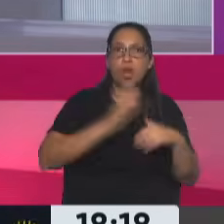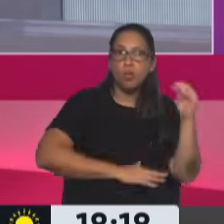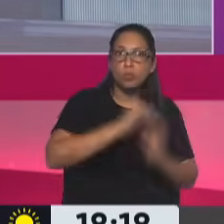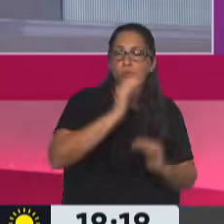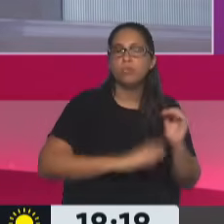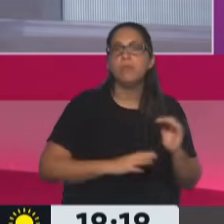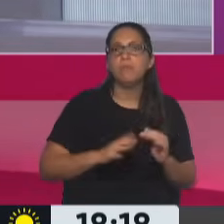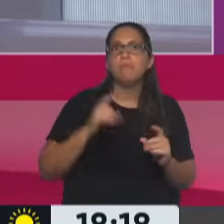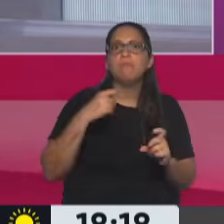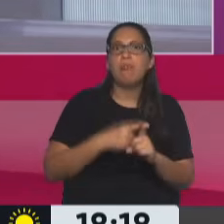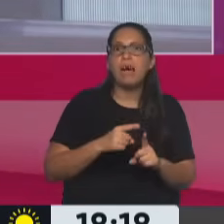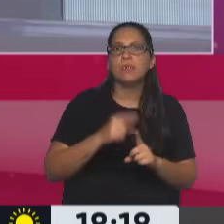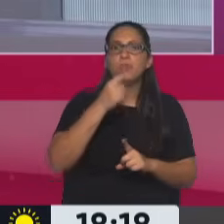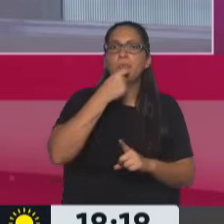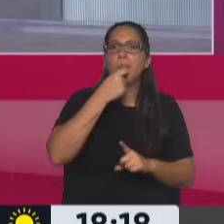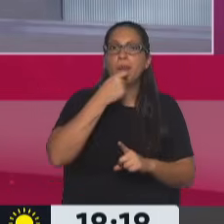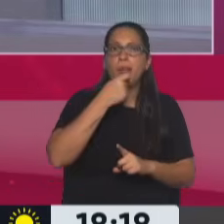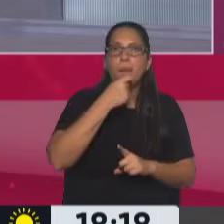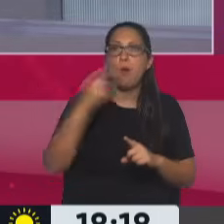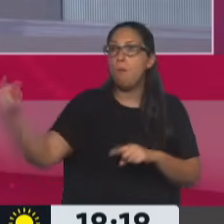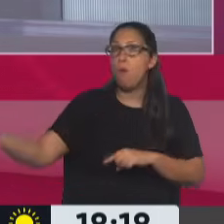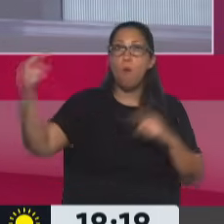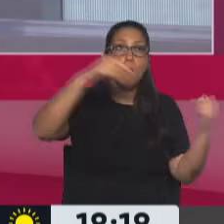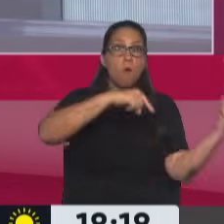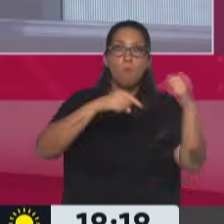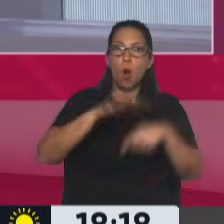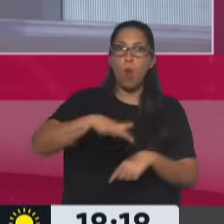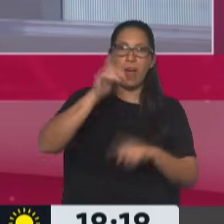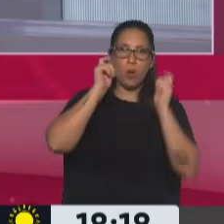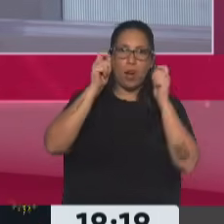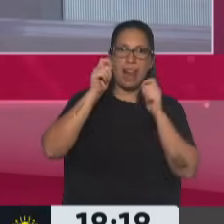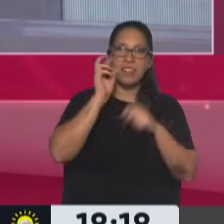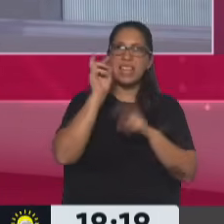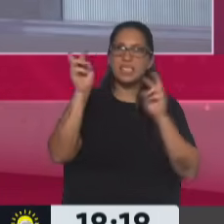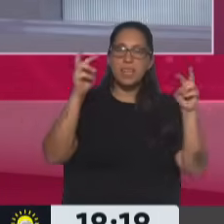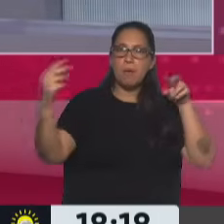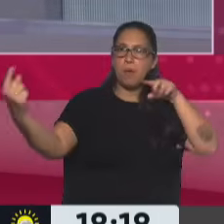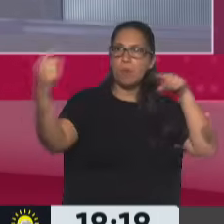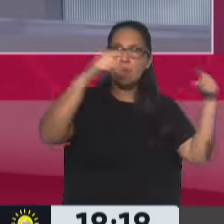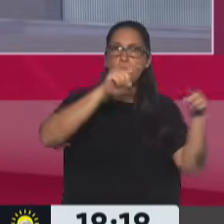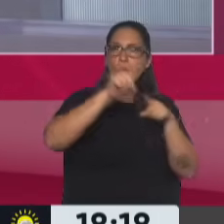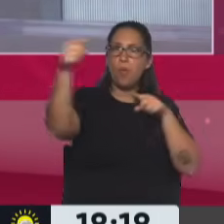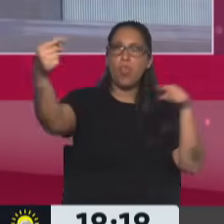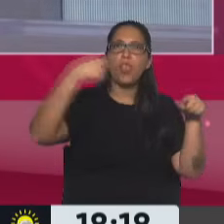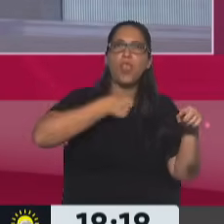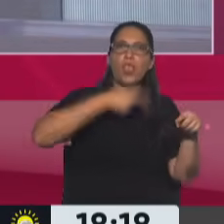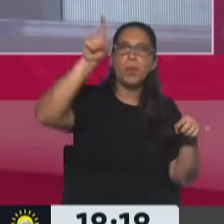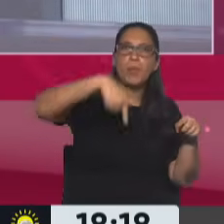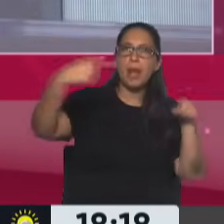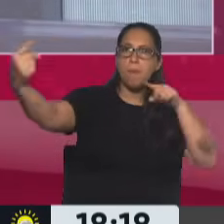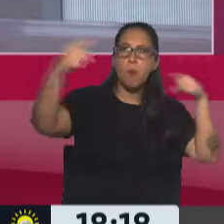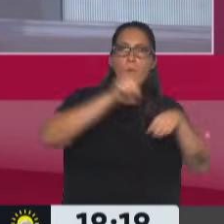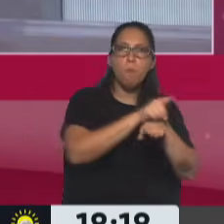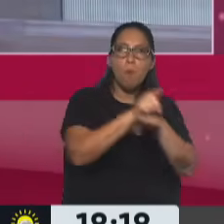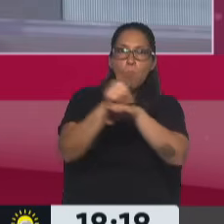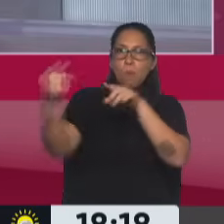en el espacio, sobre todo en el intercambio de misiles. Entonces, lo que va a pasar es una mayor militarización de